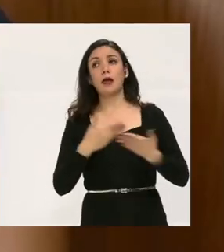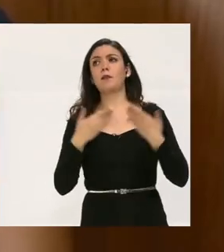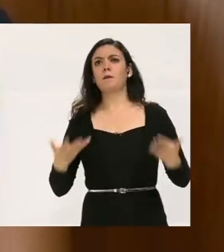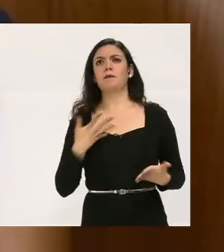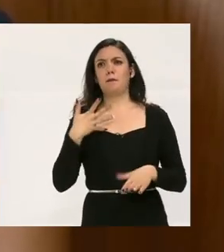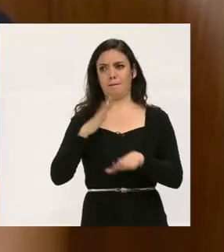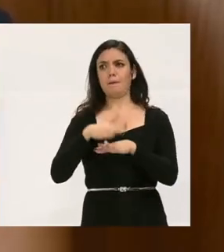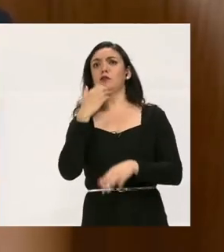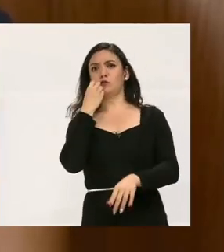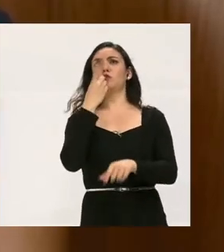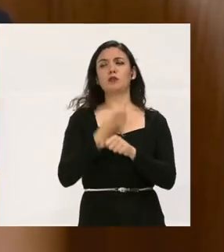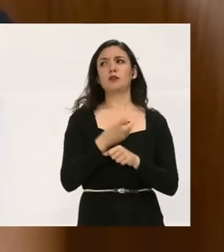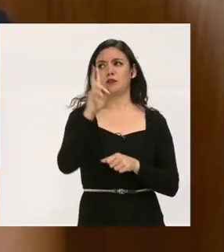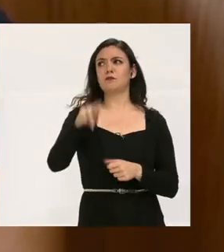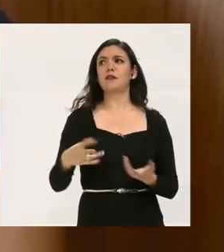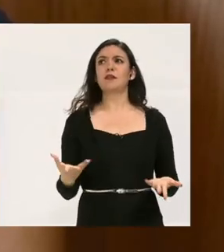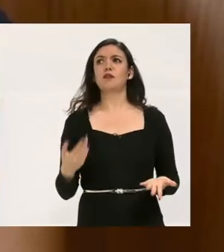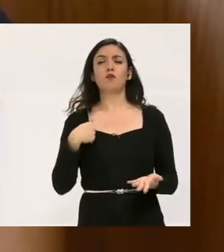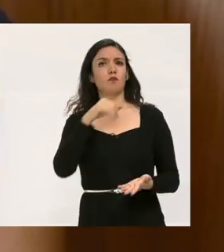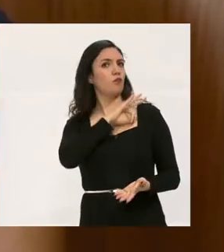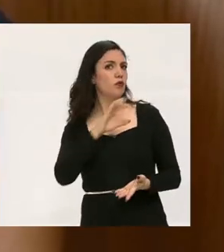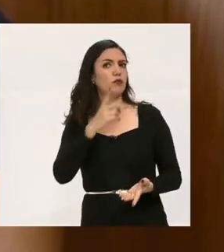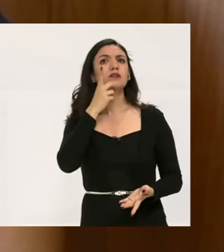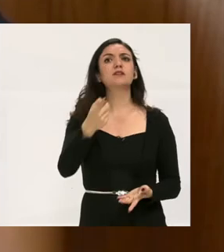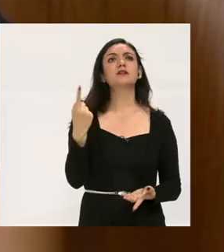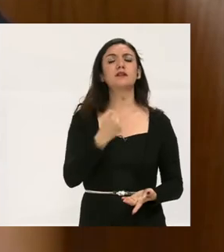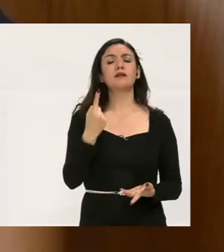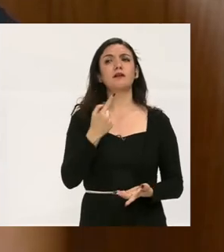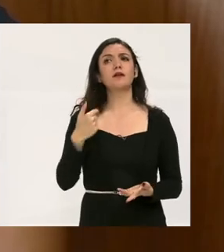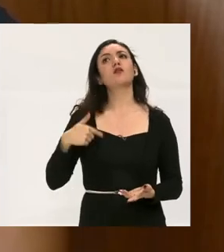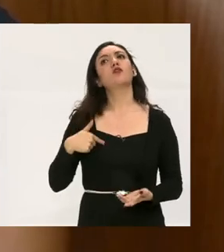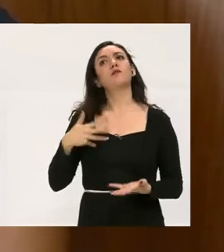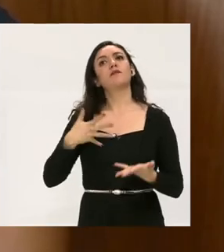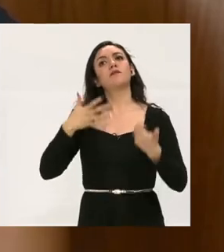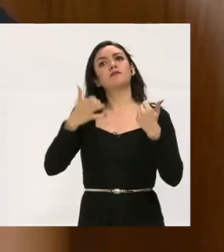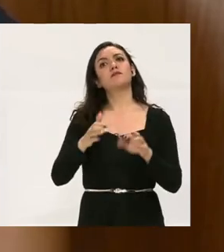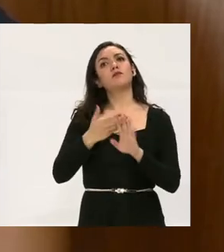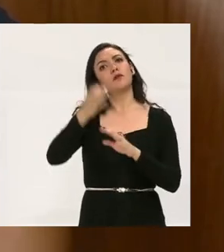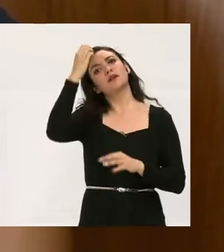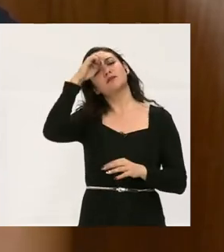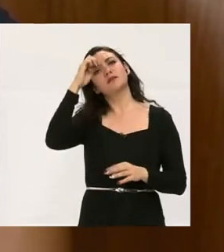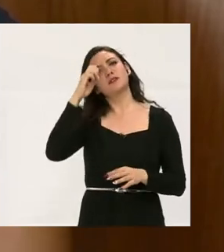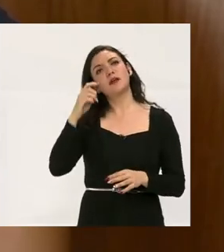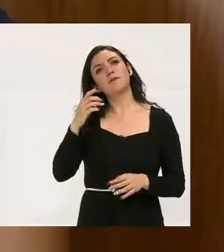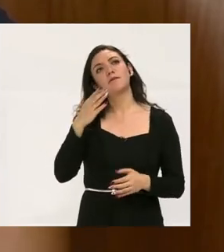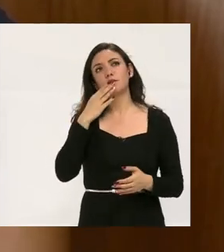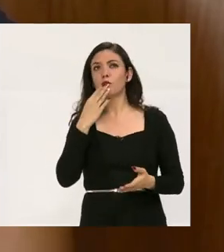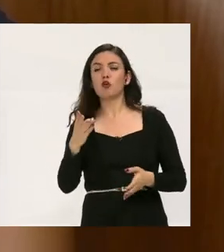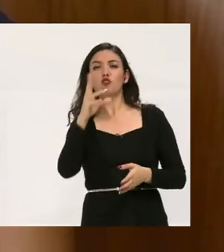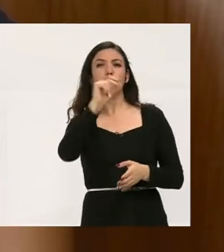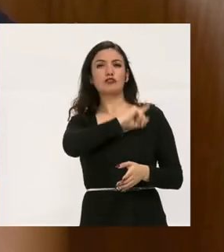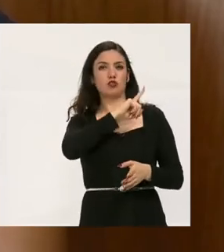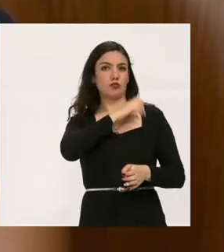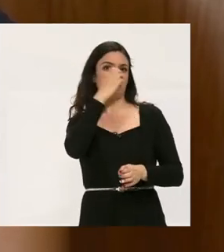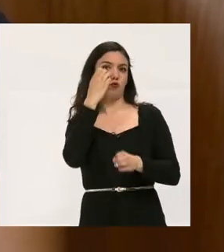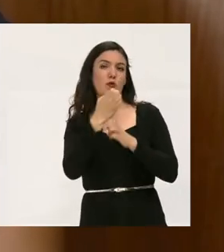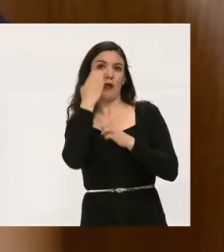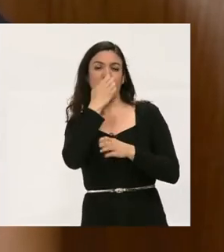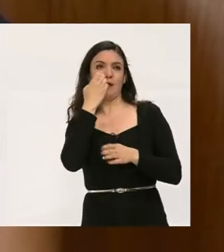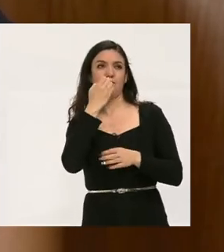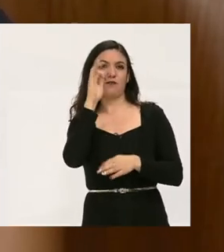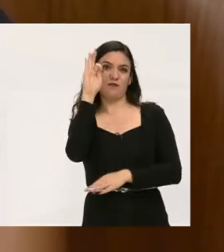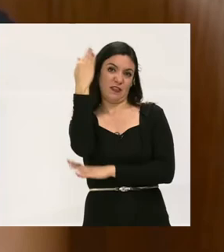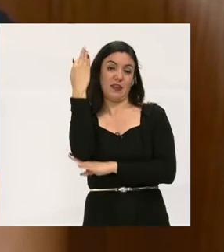más oportunidades verdad puedo decirte que me ha tocado ver la experiencia de que bueno no sólo en las escuelas